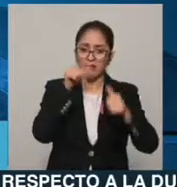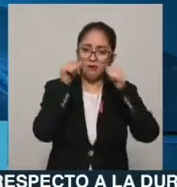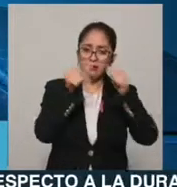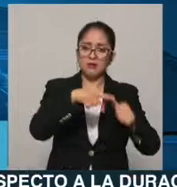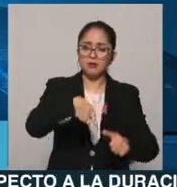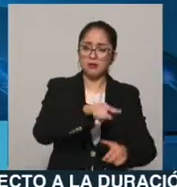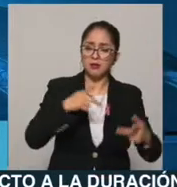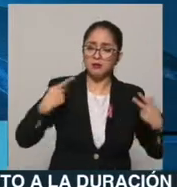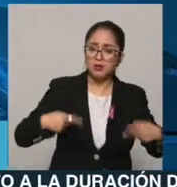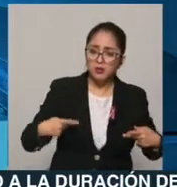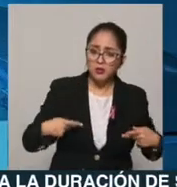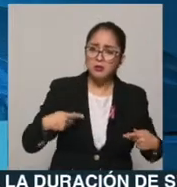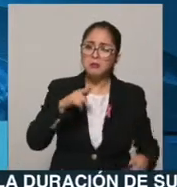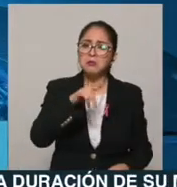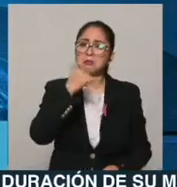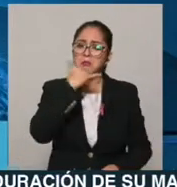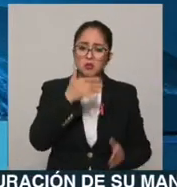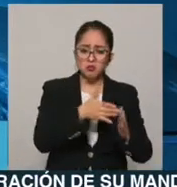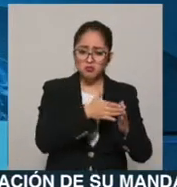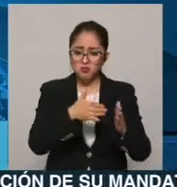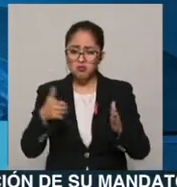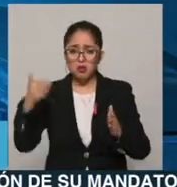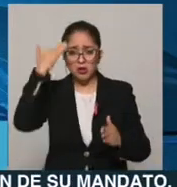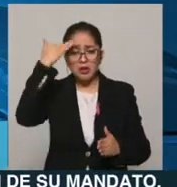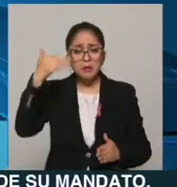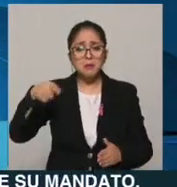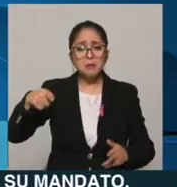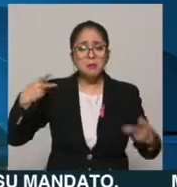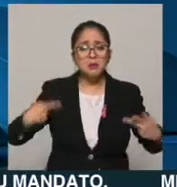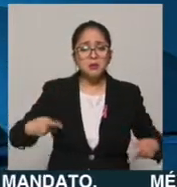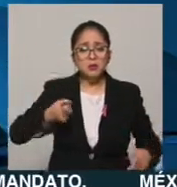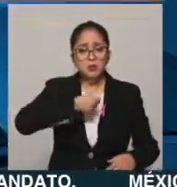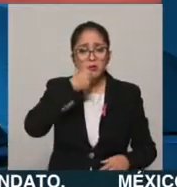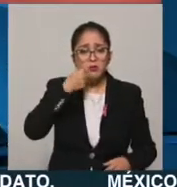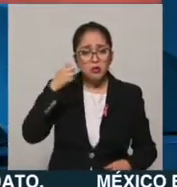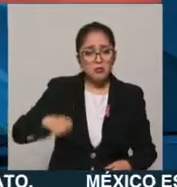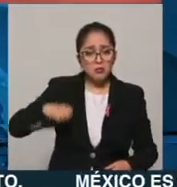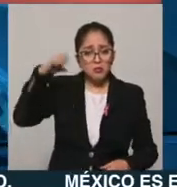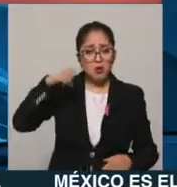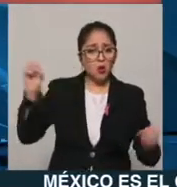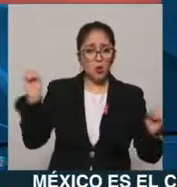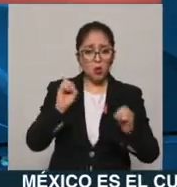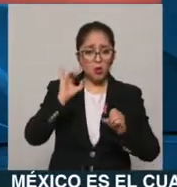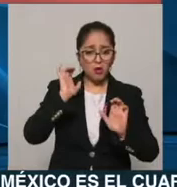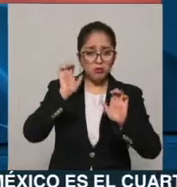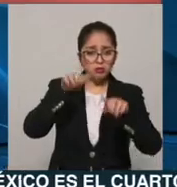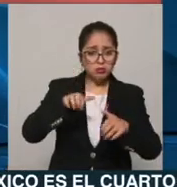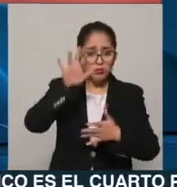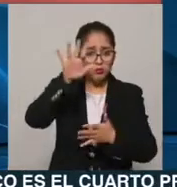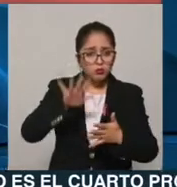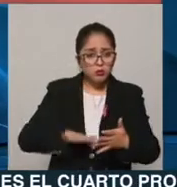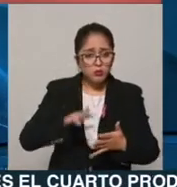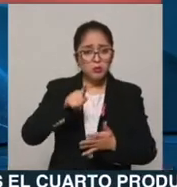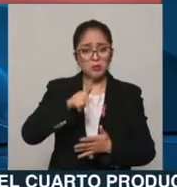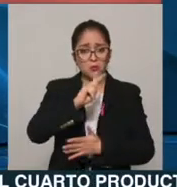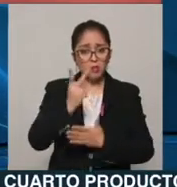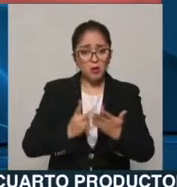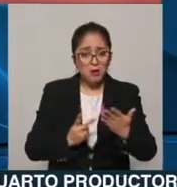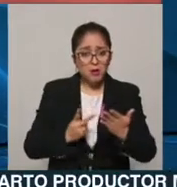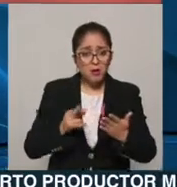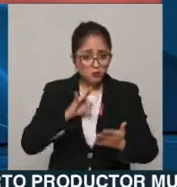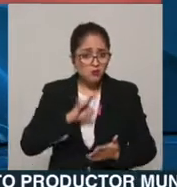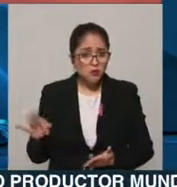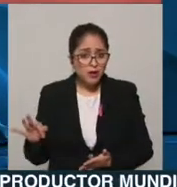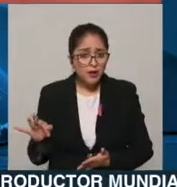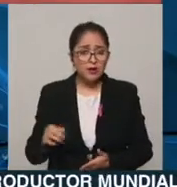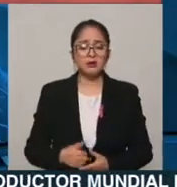nuevas inscripciones? En este periodo de tiempo, quienes no estaban registrados en el programa, ¿podrán hacerlo? Pueden solicitar su inscripción, pero